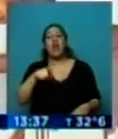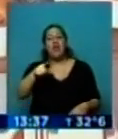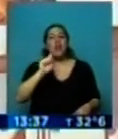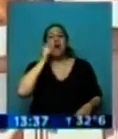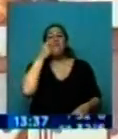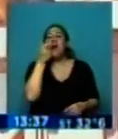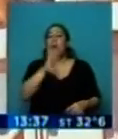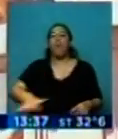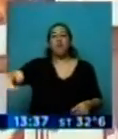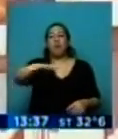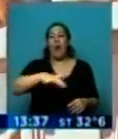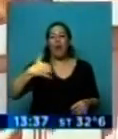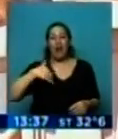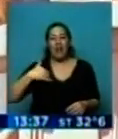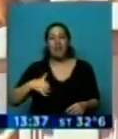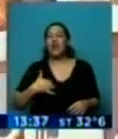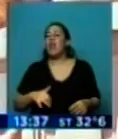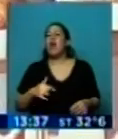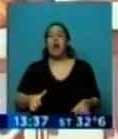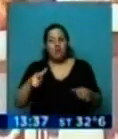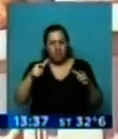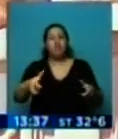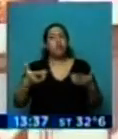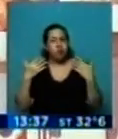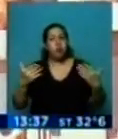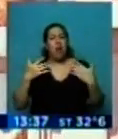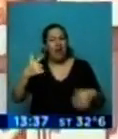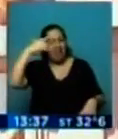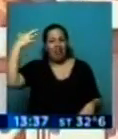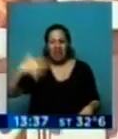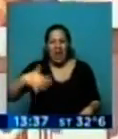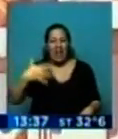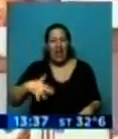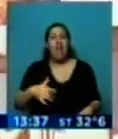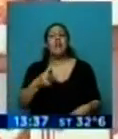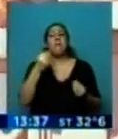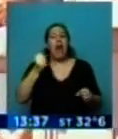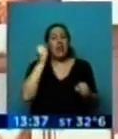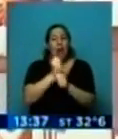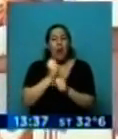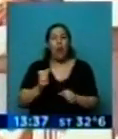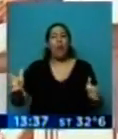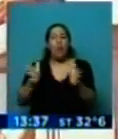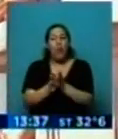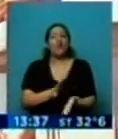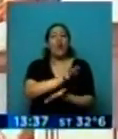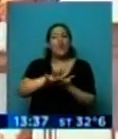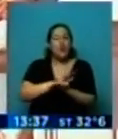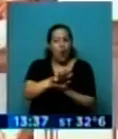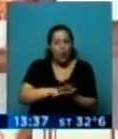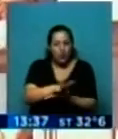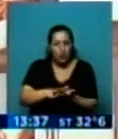pueblo argentino, es suficientemente capaz e inteligente para trabajando juntos